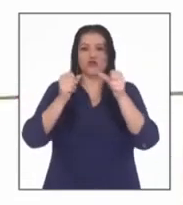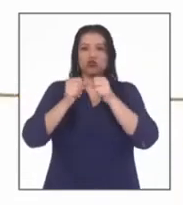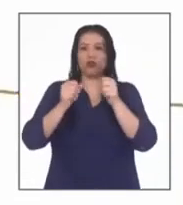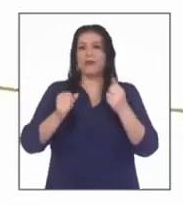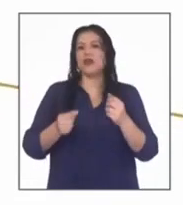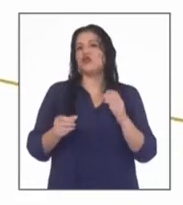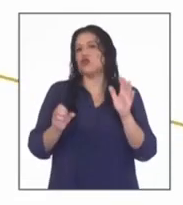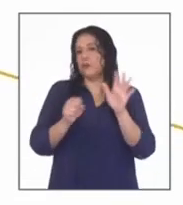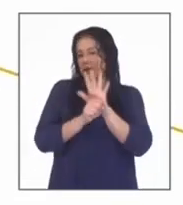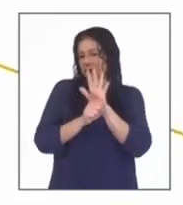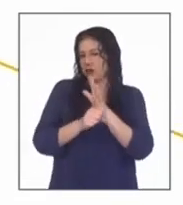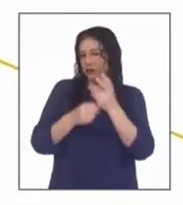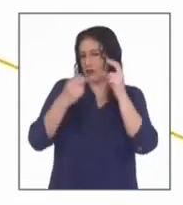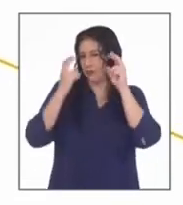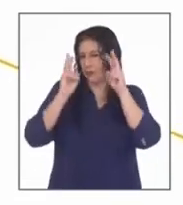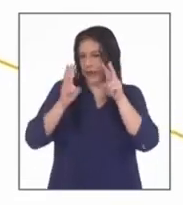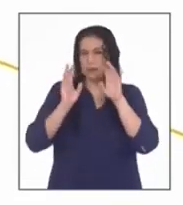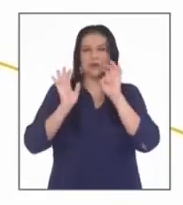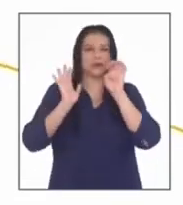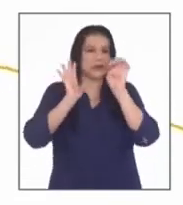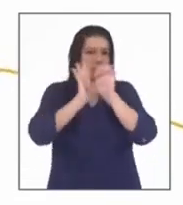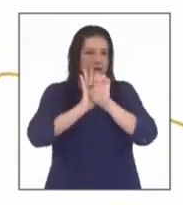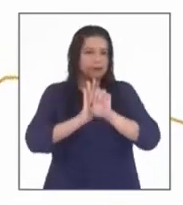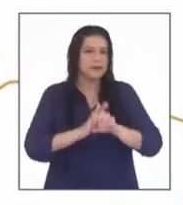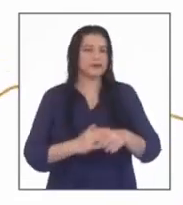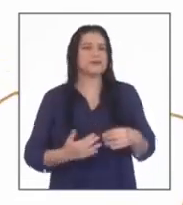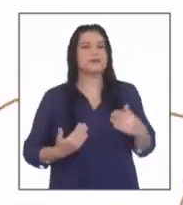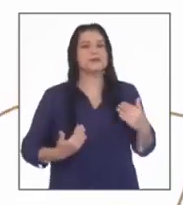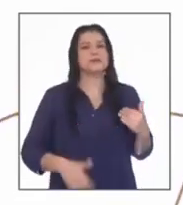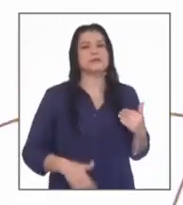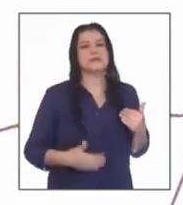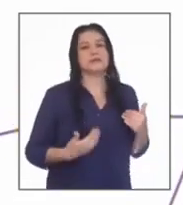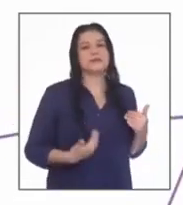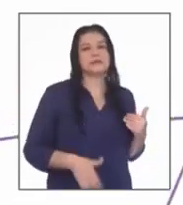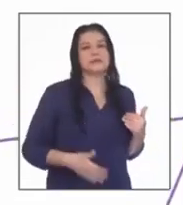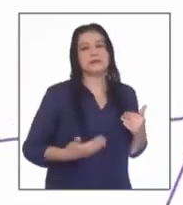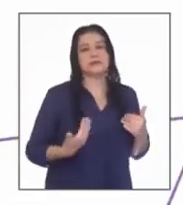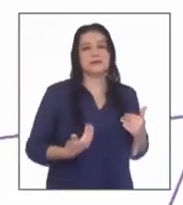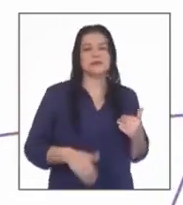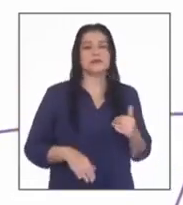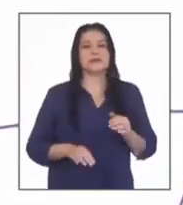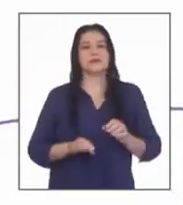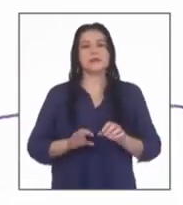enteros. Observemos el ejemplo.